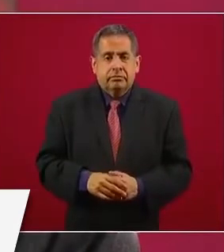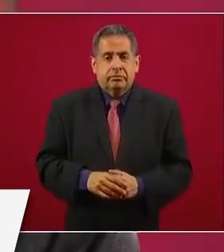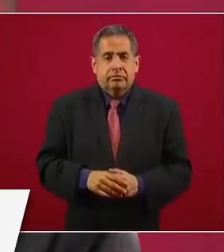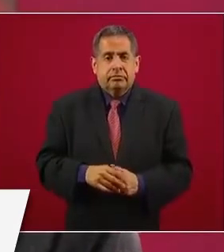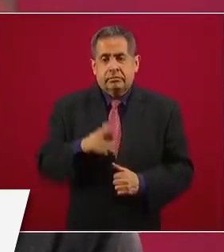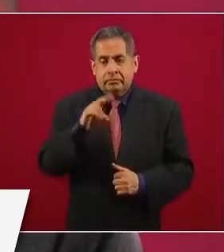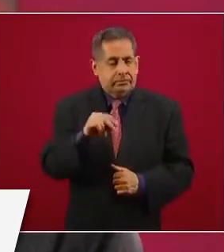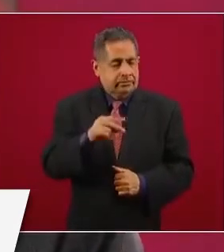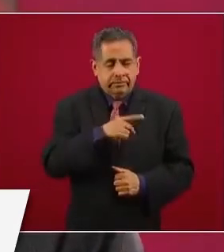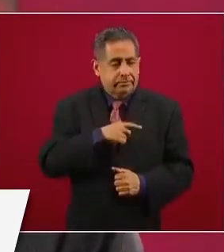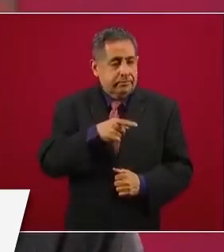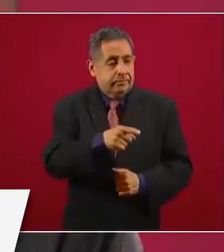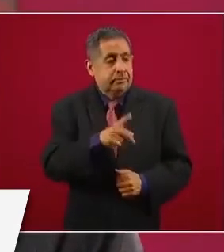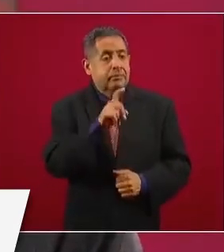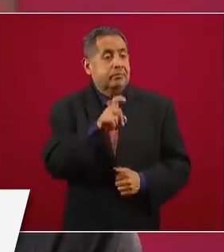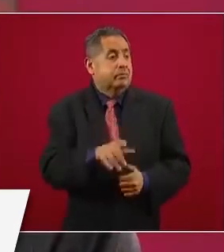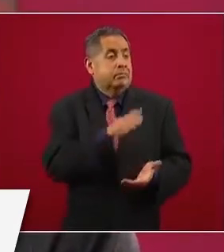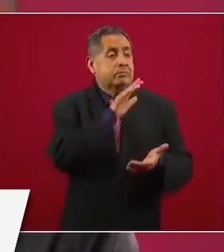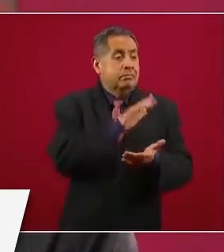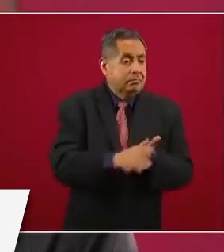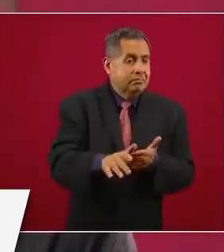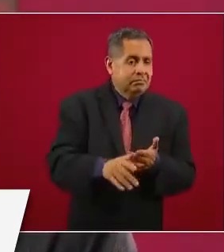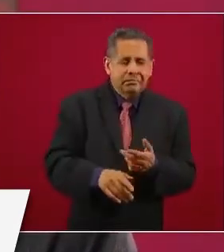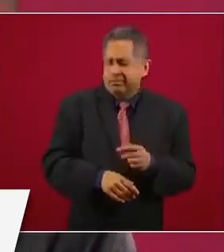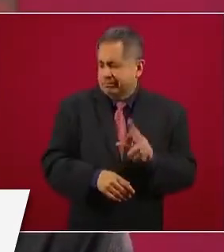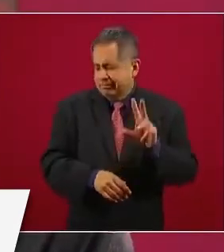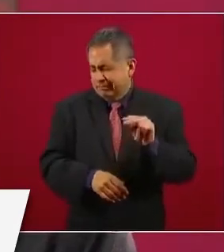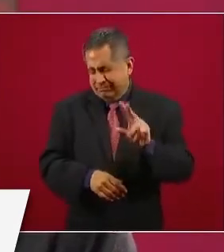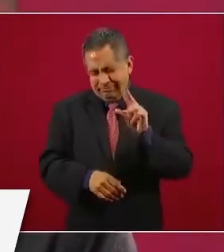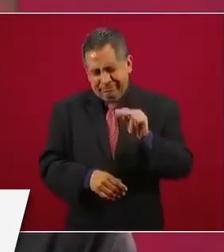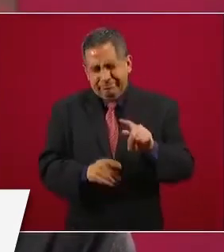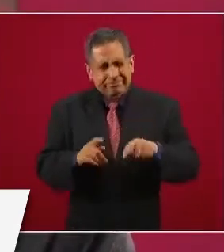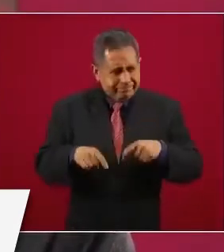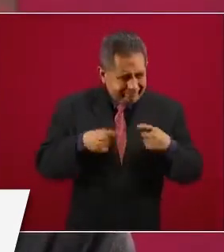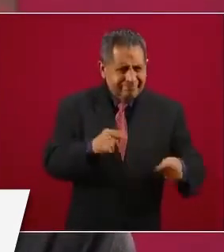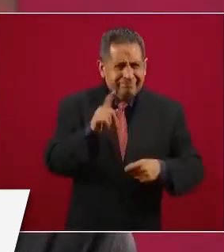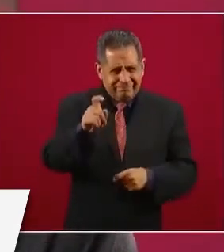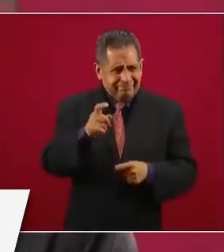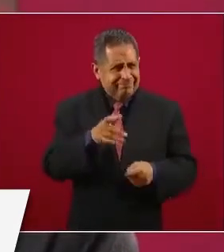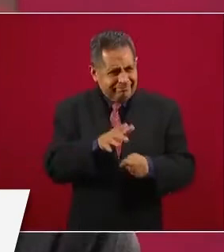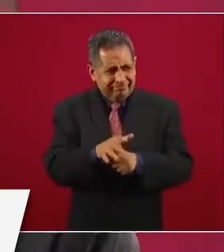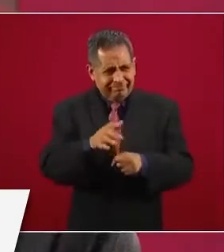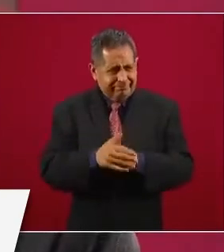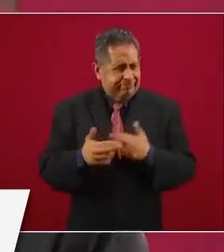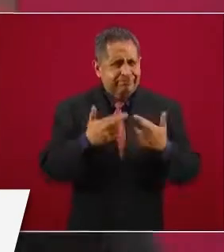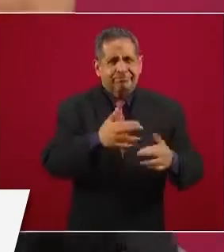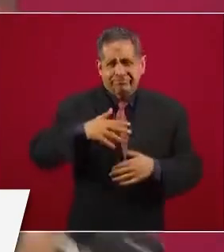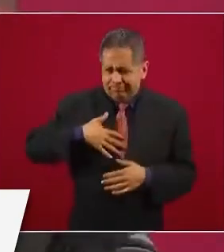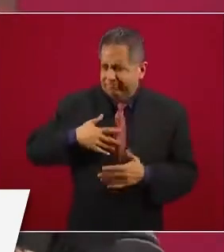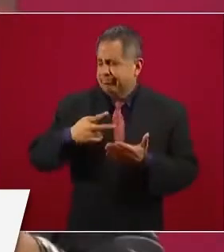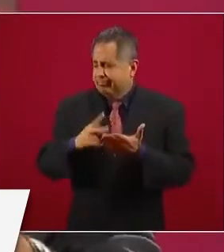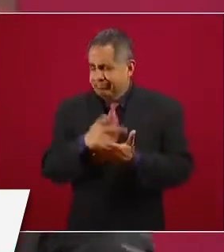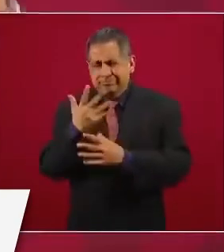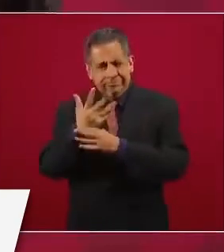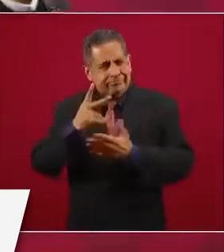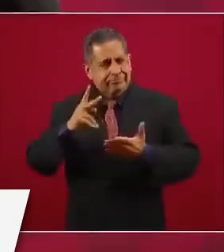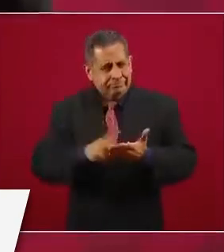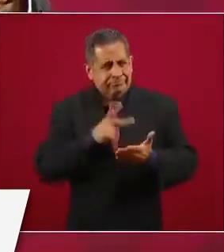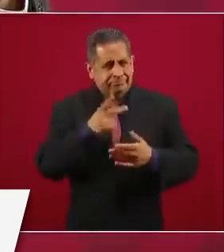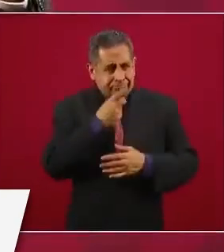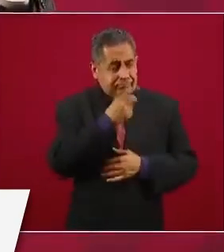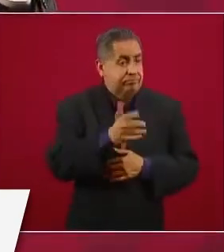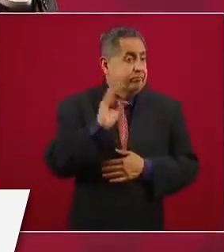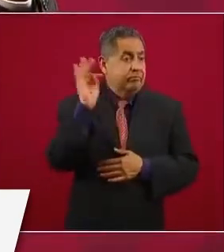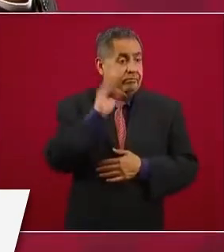y no se van a quedar los agricultores sin agua. Ya lo he dicho y lo repito, si fuese